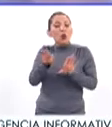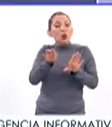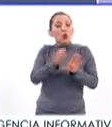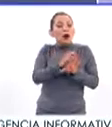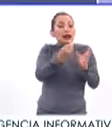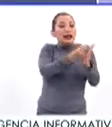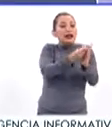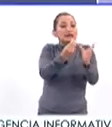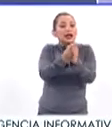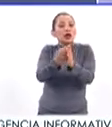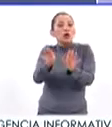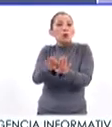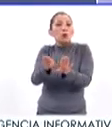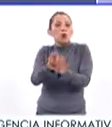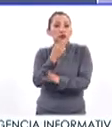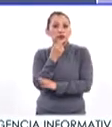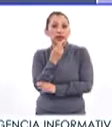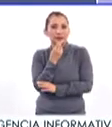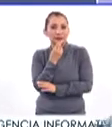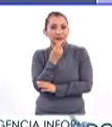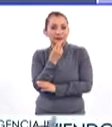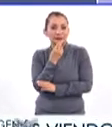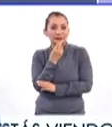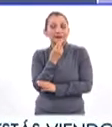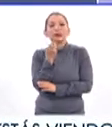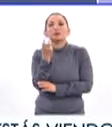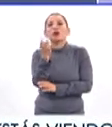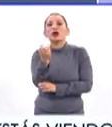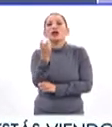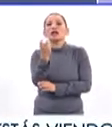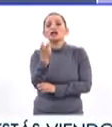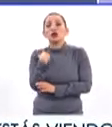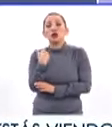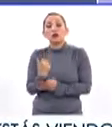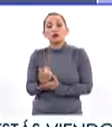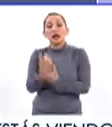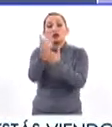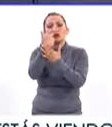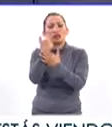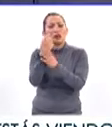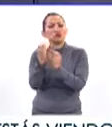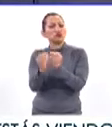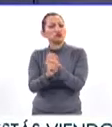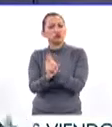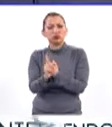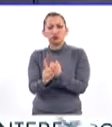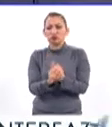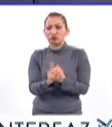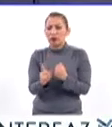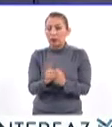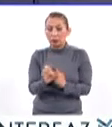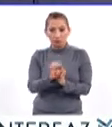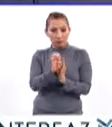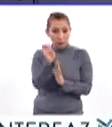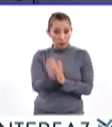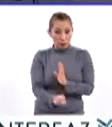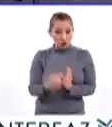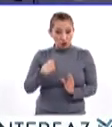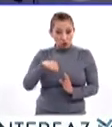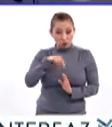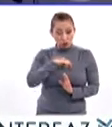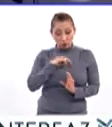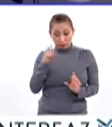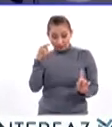pedagógica y didácticamente. Yo creo que esto nos va a salvar de muchos problemas. Cuando nosotros tenemos